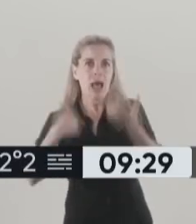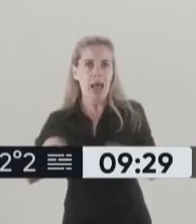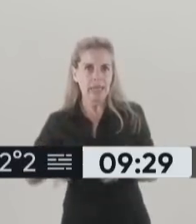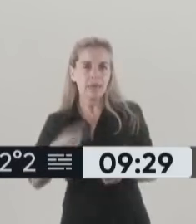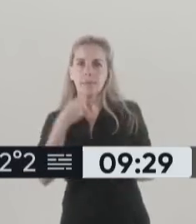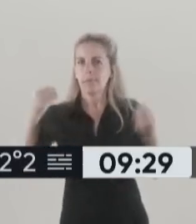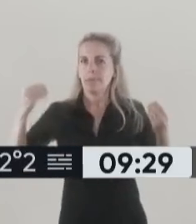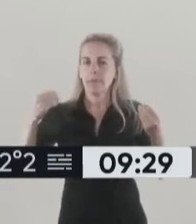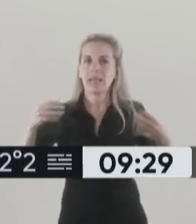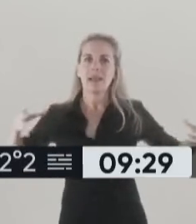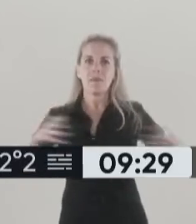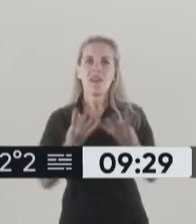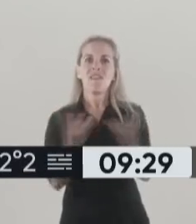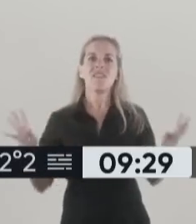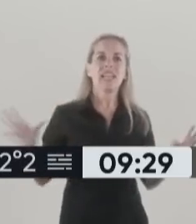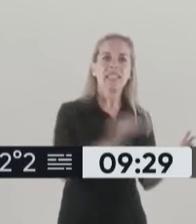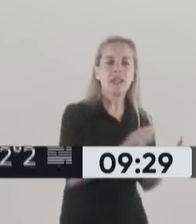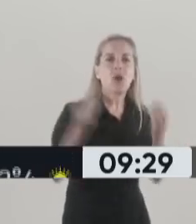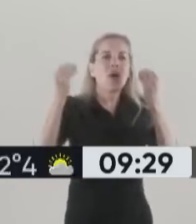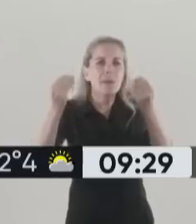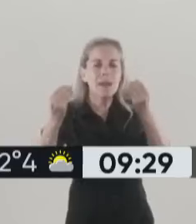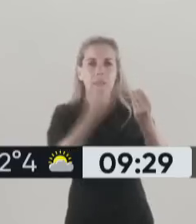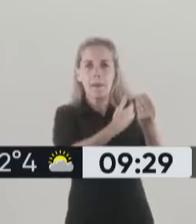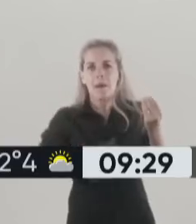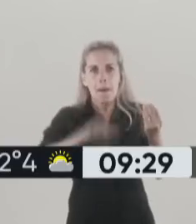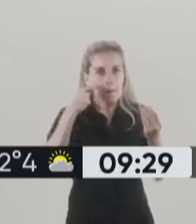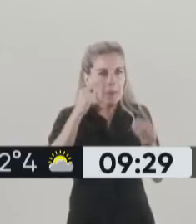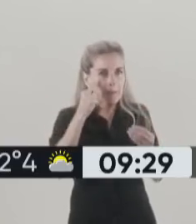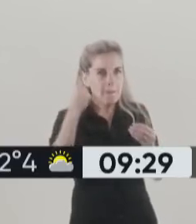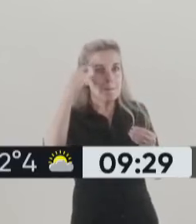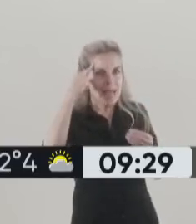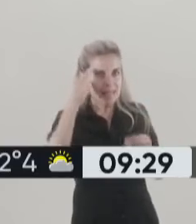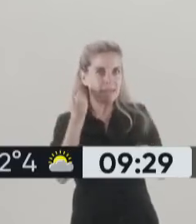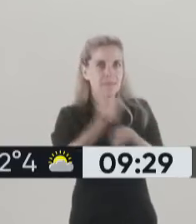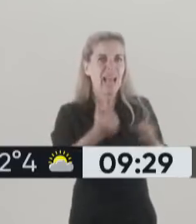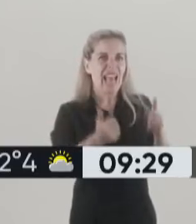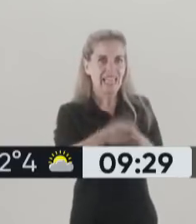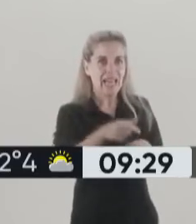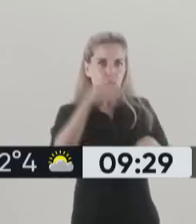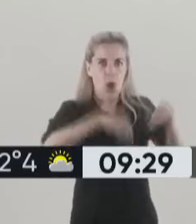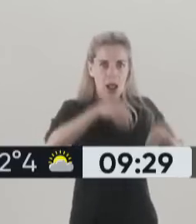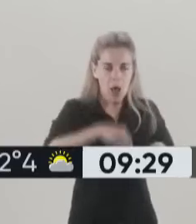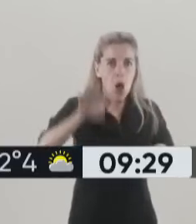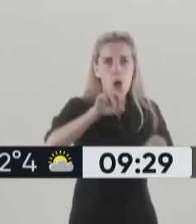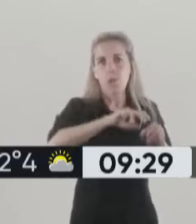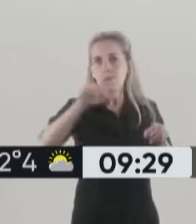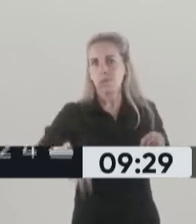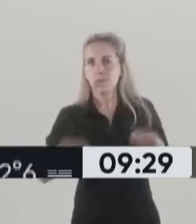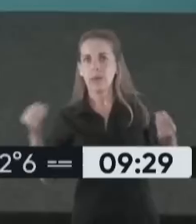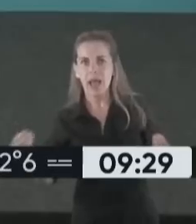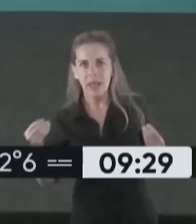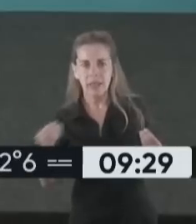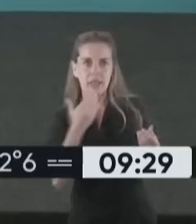de Todos? ¿El presidente sigue pensando en ser candidato o está evaluando bajarse de la posibilidad de la